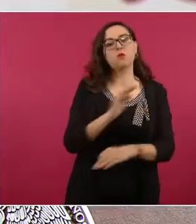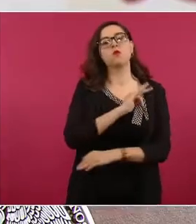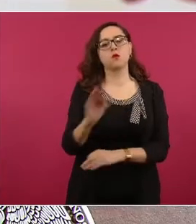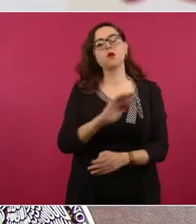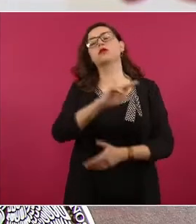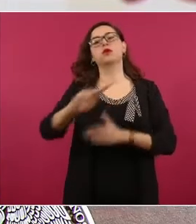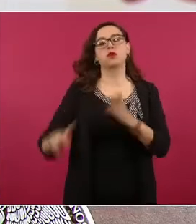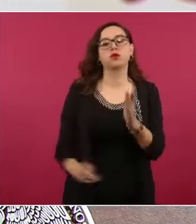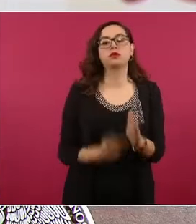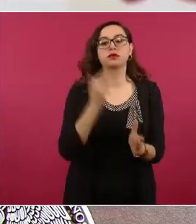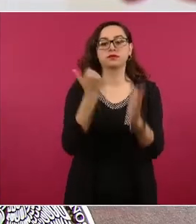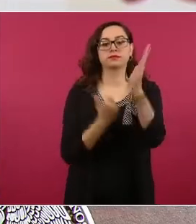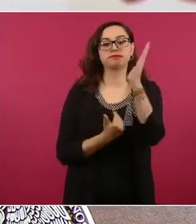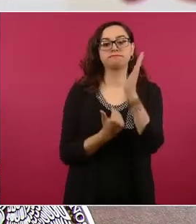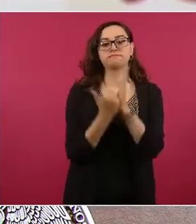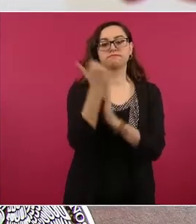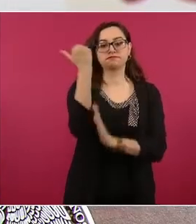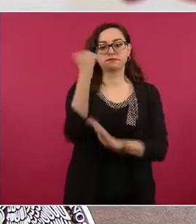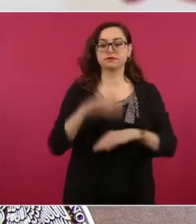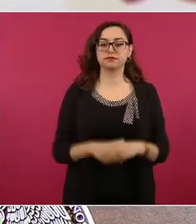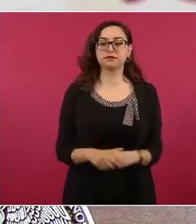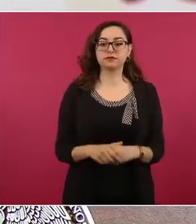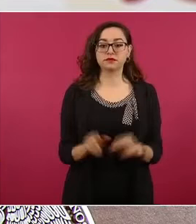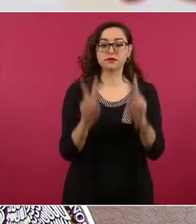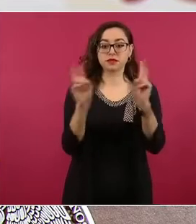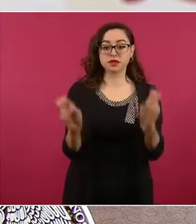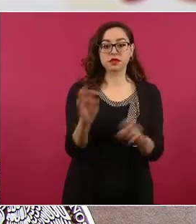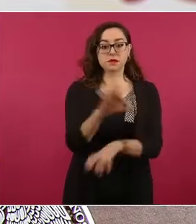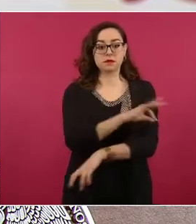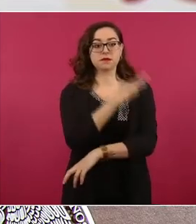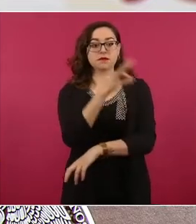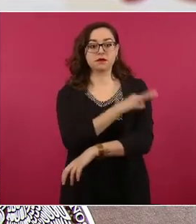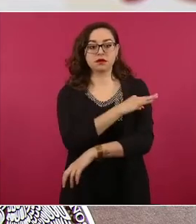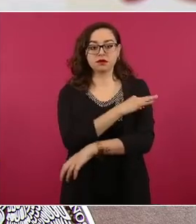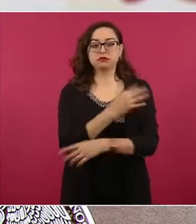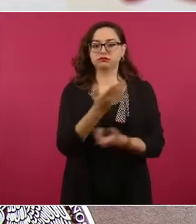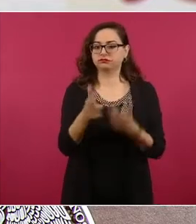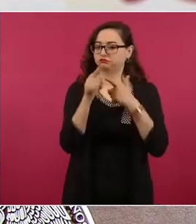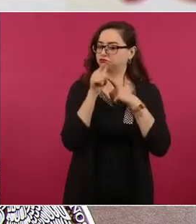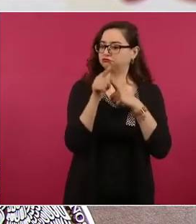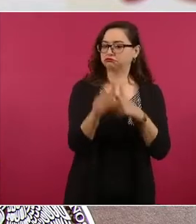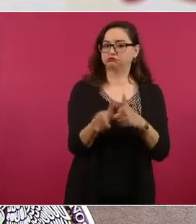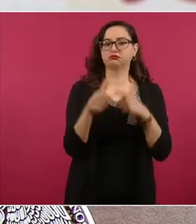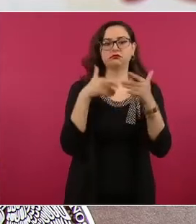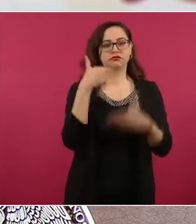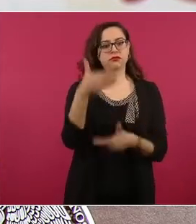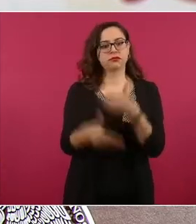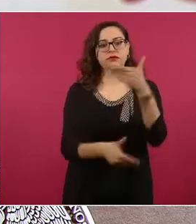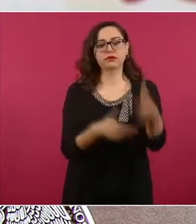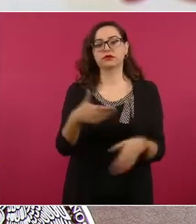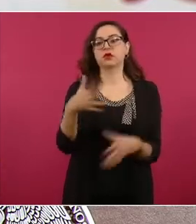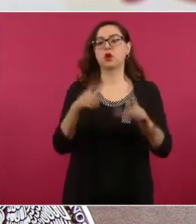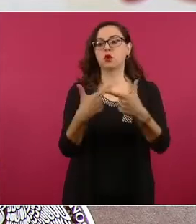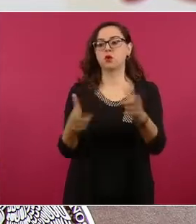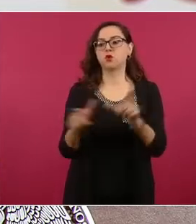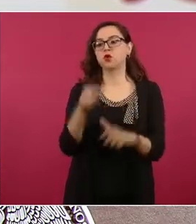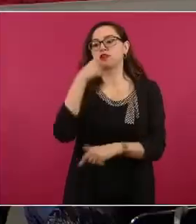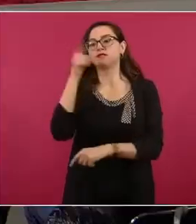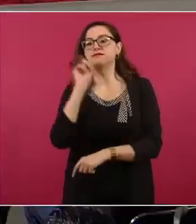la vacunación hemos seguido avanzando, en particular en el grupo de niñas y niños de 5 a 11 años, donde ya alcanzamos una cobertura